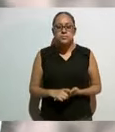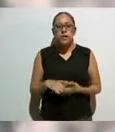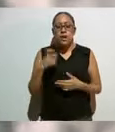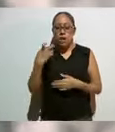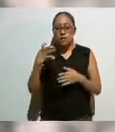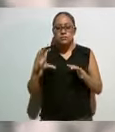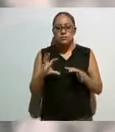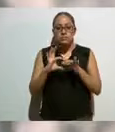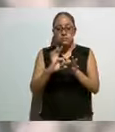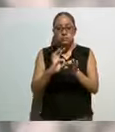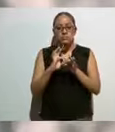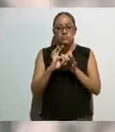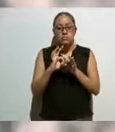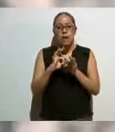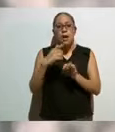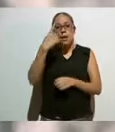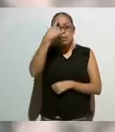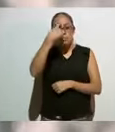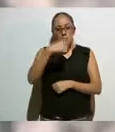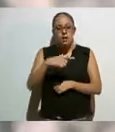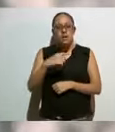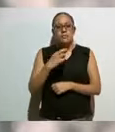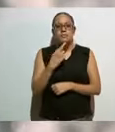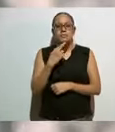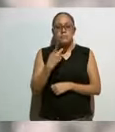unirnos para lograr la transformación.